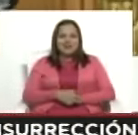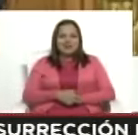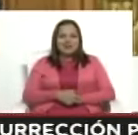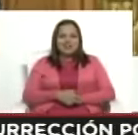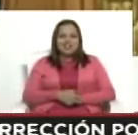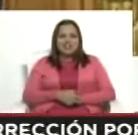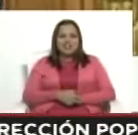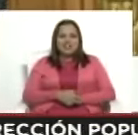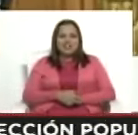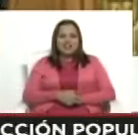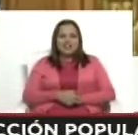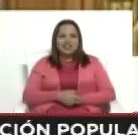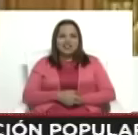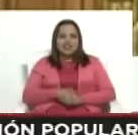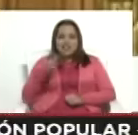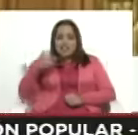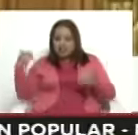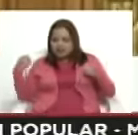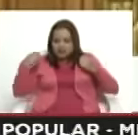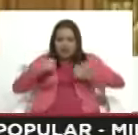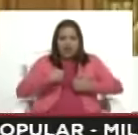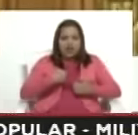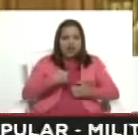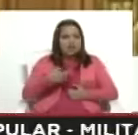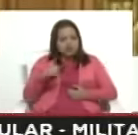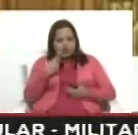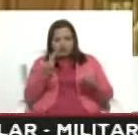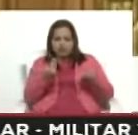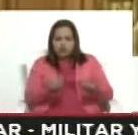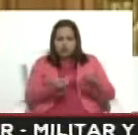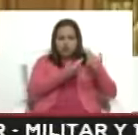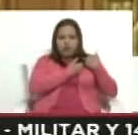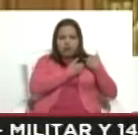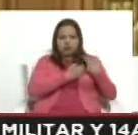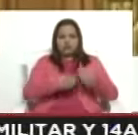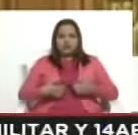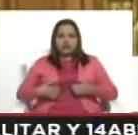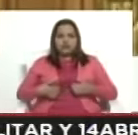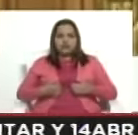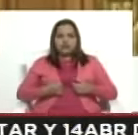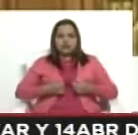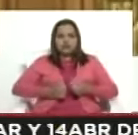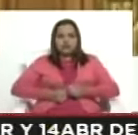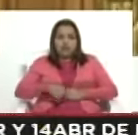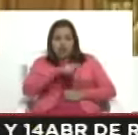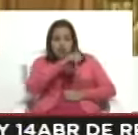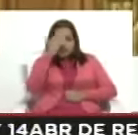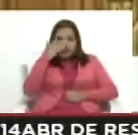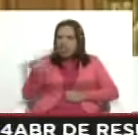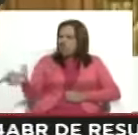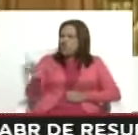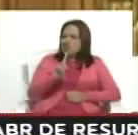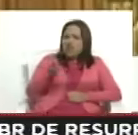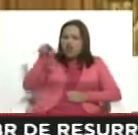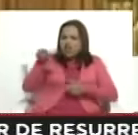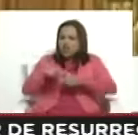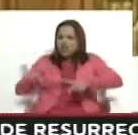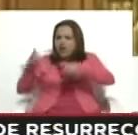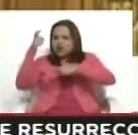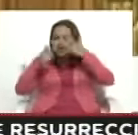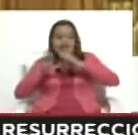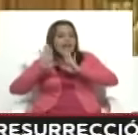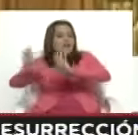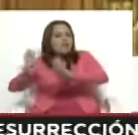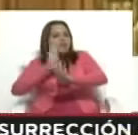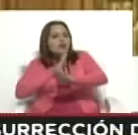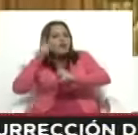Y me trajeron un traje. Mire, yo soy tan respetuoso, y lo sabe el negro. No, que esta es la habitación de comandante, esa es la de